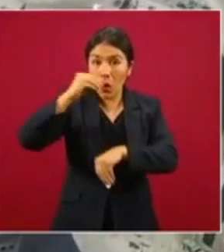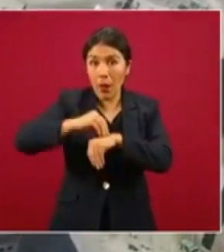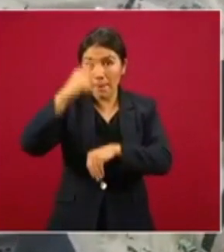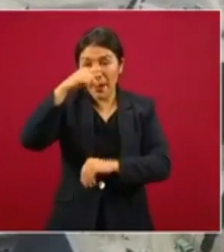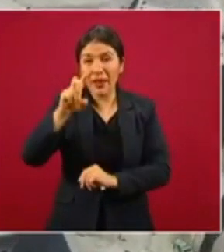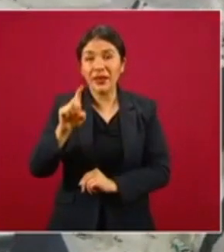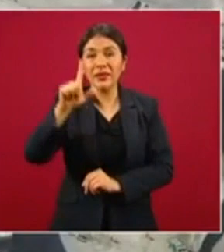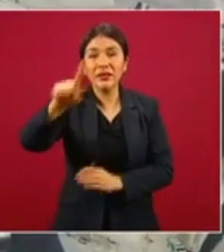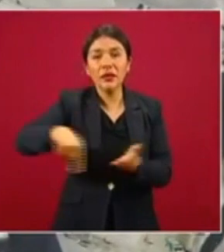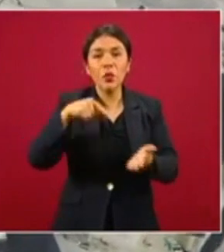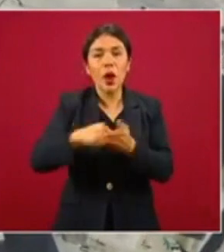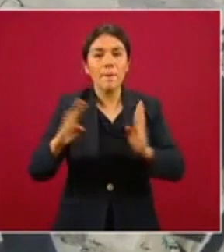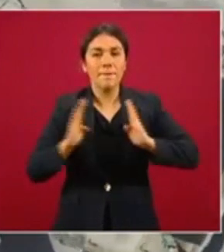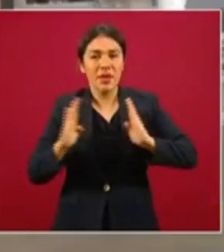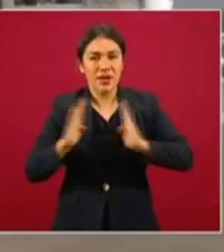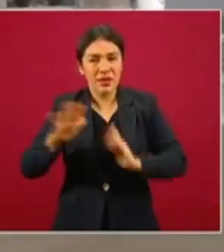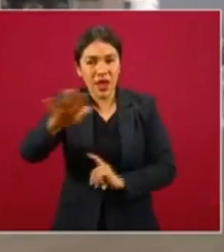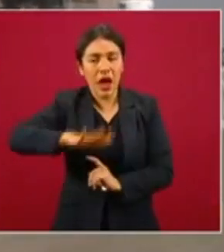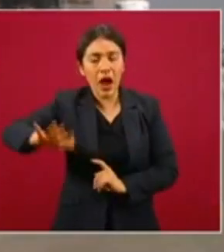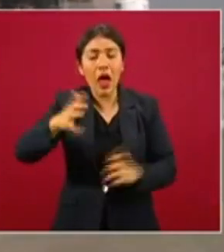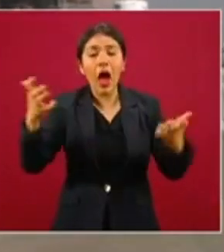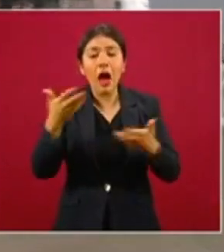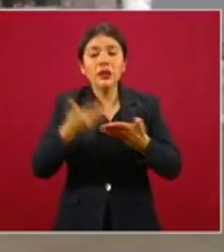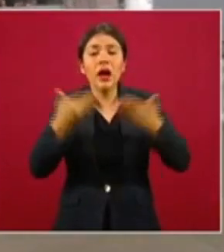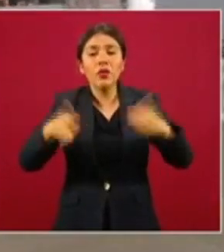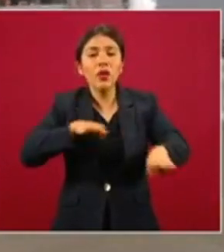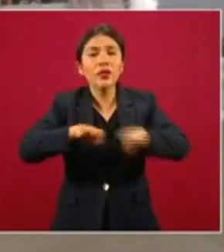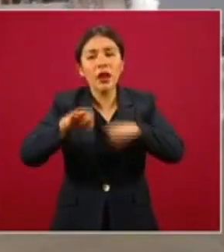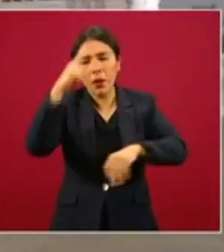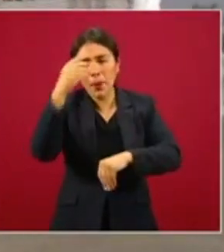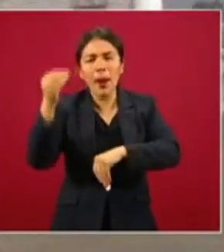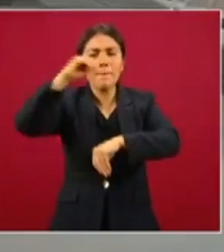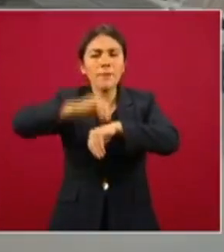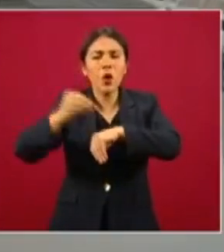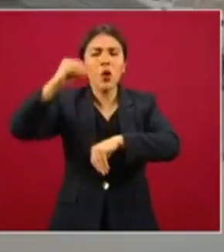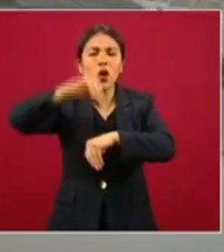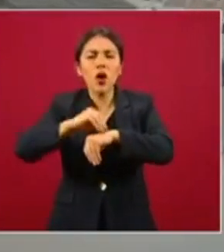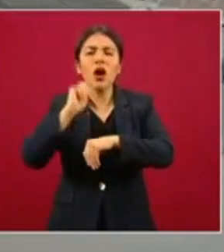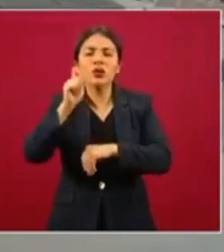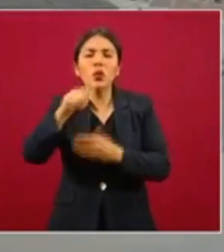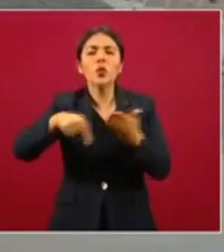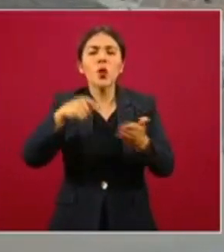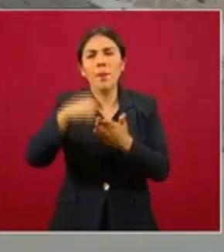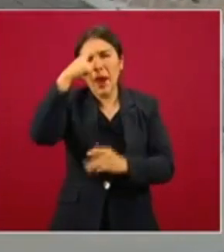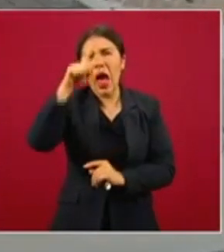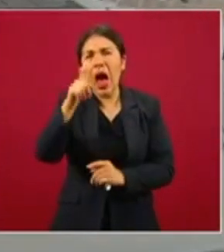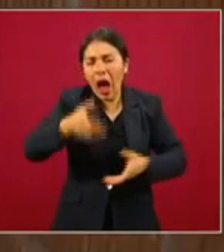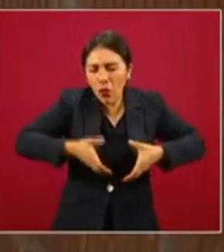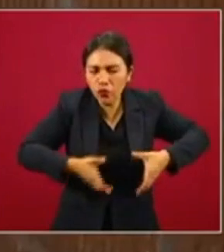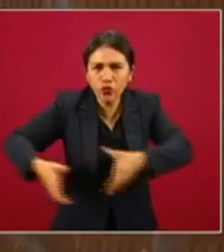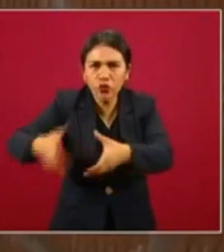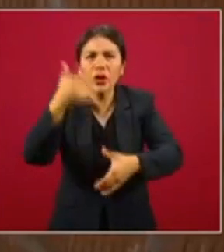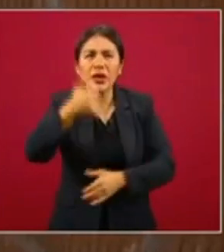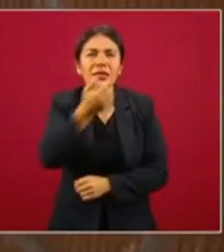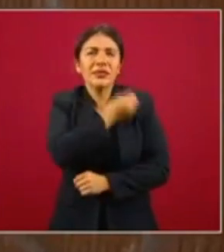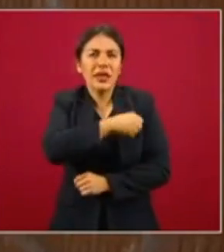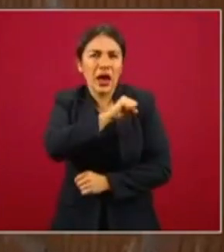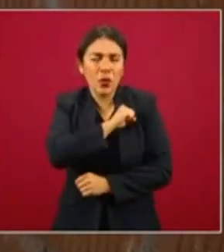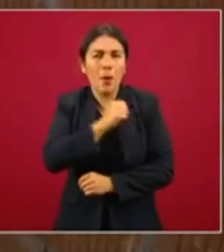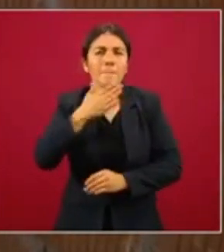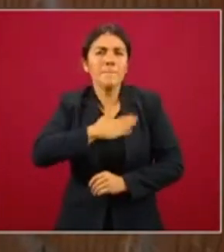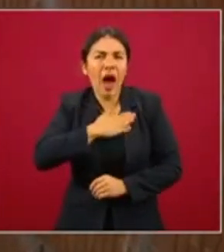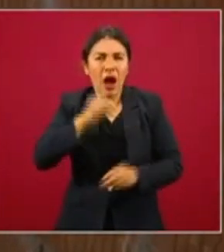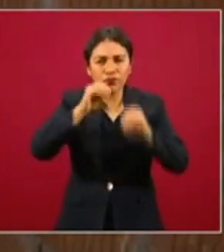de la 37 zona militar, se llevan a cabo los trabajos de colocación de instalaciones hidráulicas y sanitarias, ductería